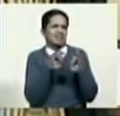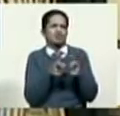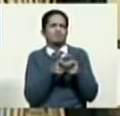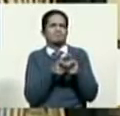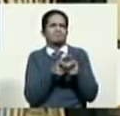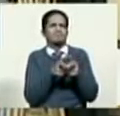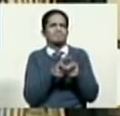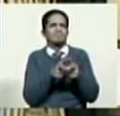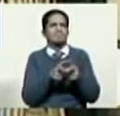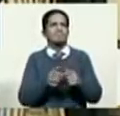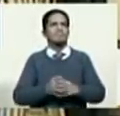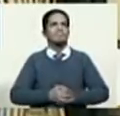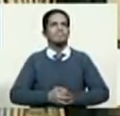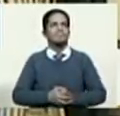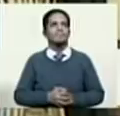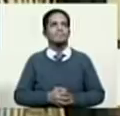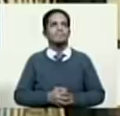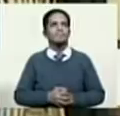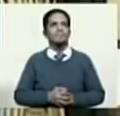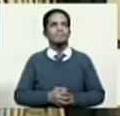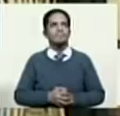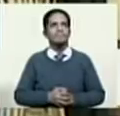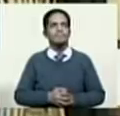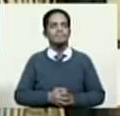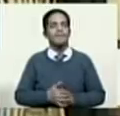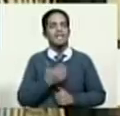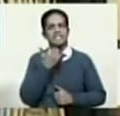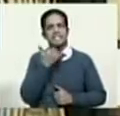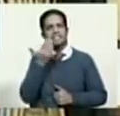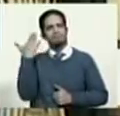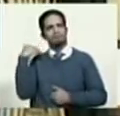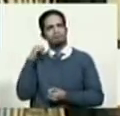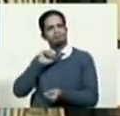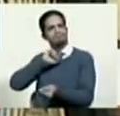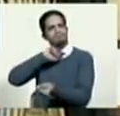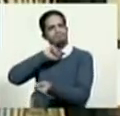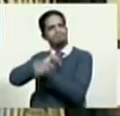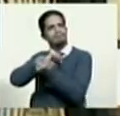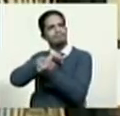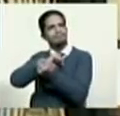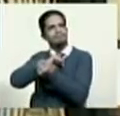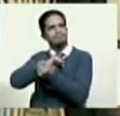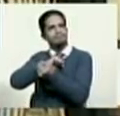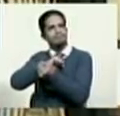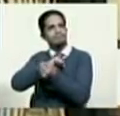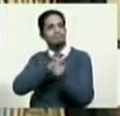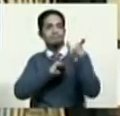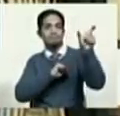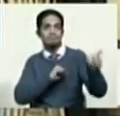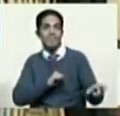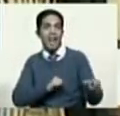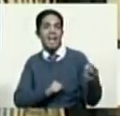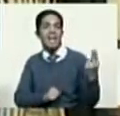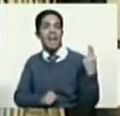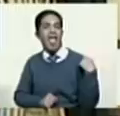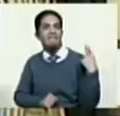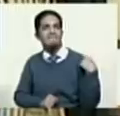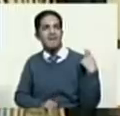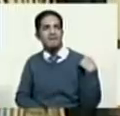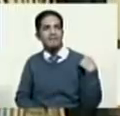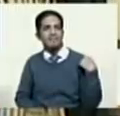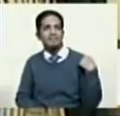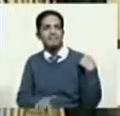esta coyuntura larga. Recientemente capturamos al jefe del